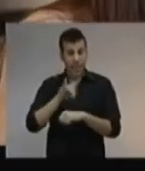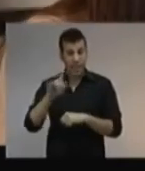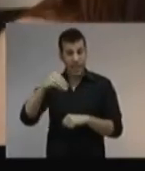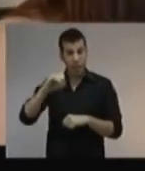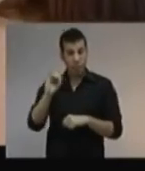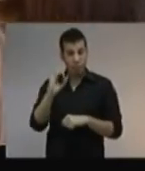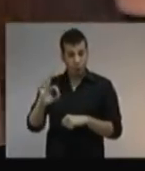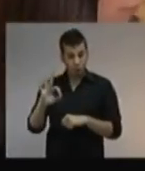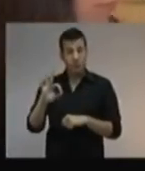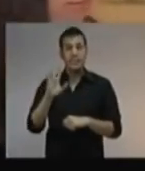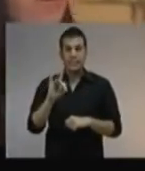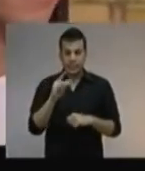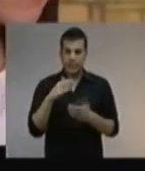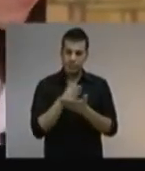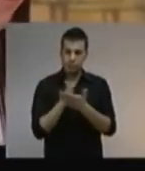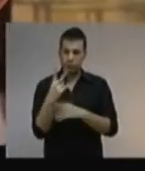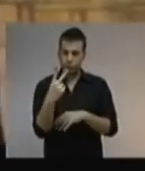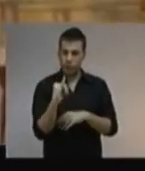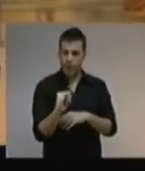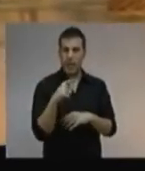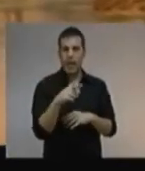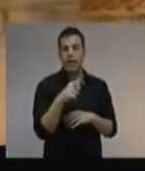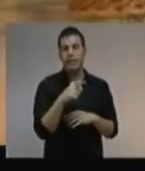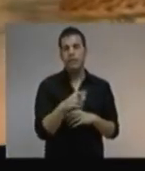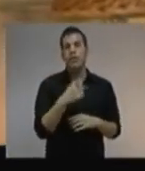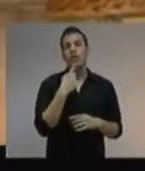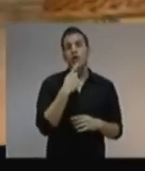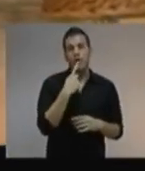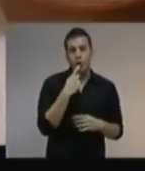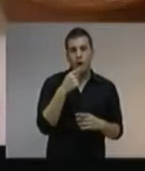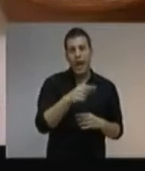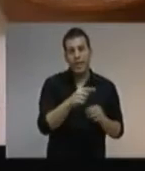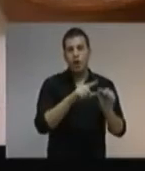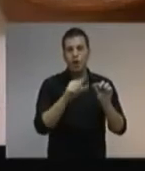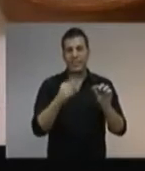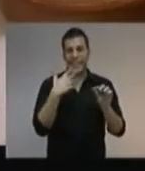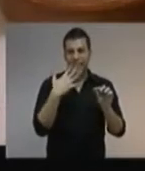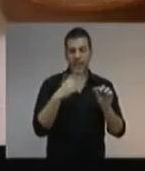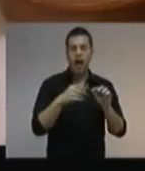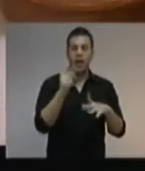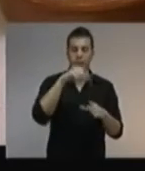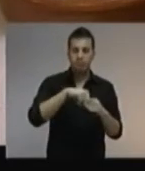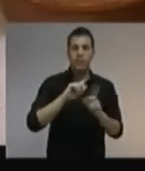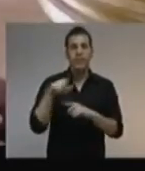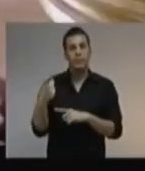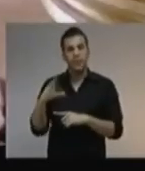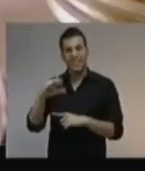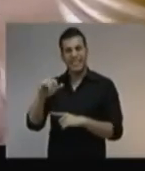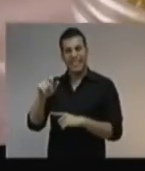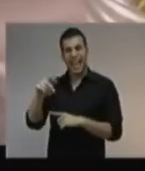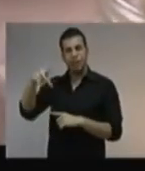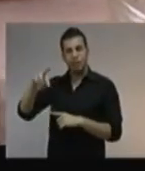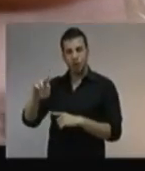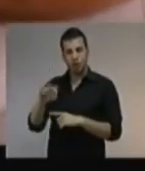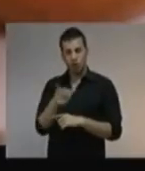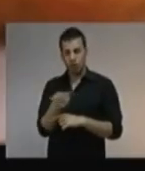dos tipos de mojo, uno picón con guindilla picante roja, natural, fresca, y el otro mojo es un mojo de cilantro. Vamos